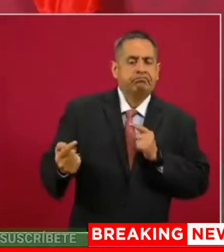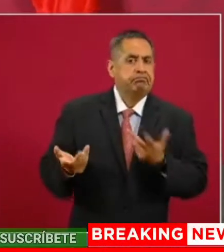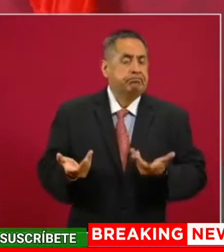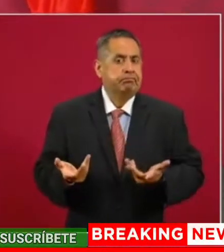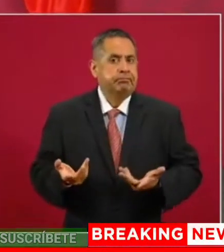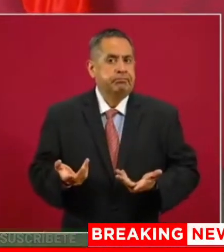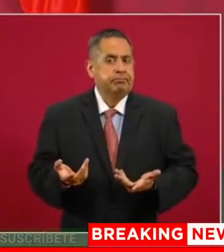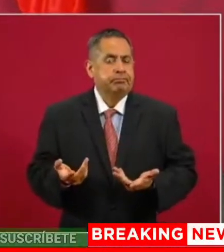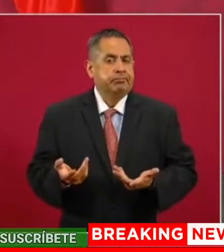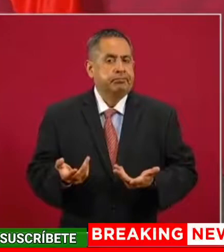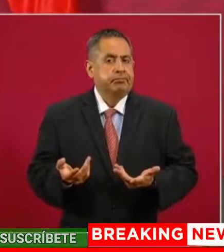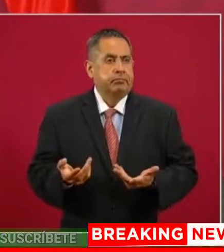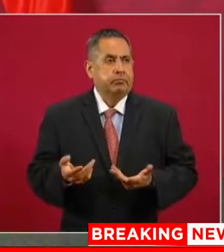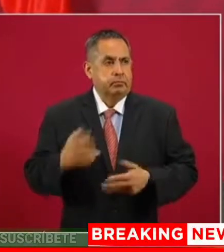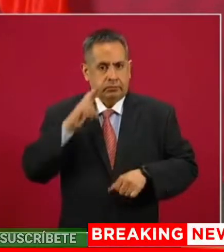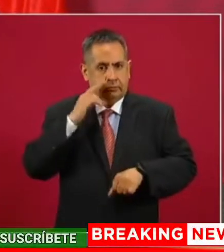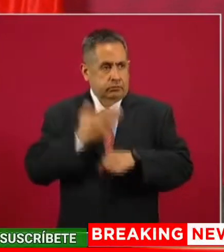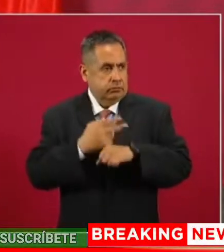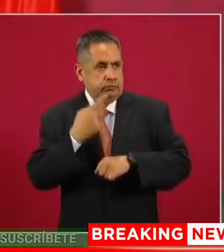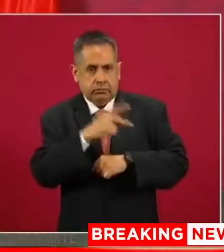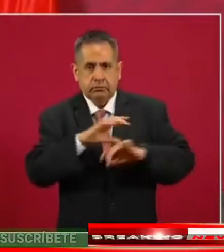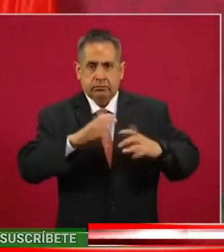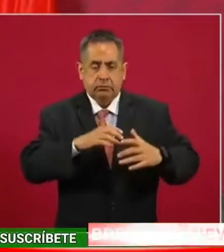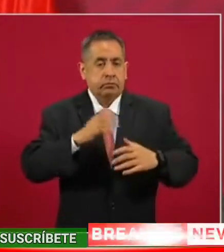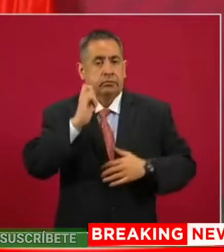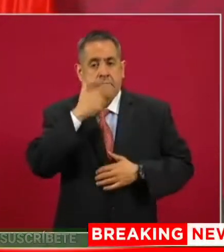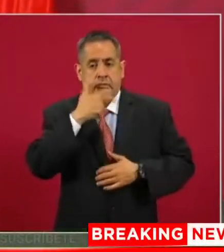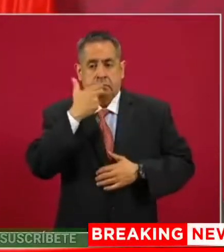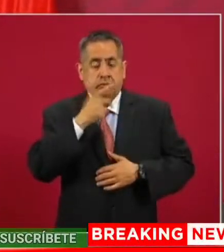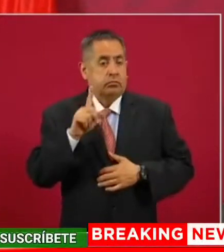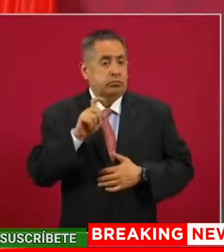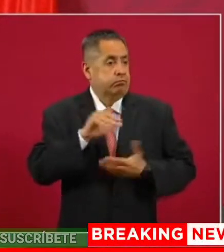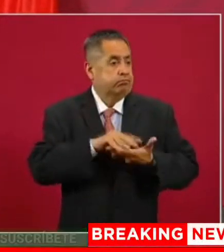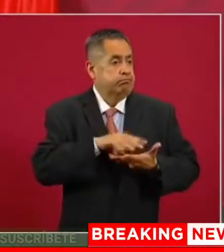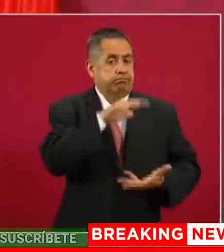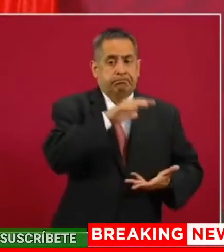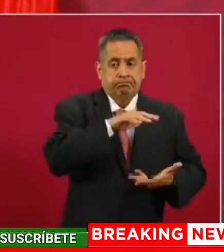y de lo que le corresponde a Chihuahua entregar de agua,